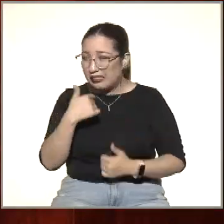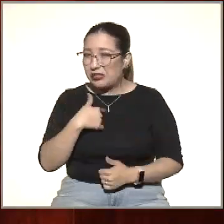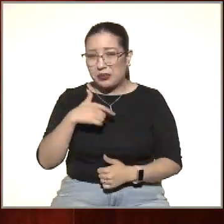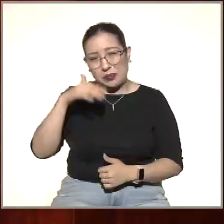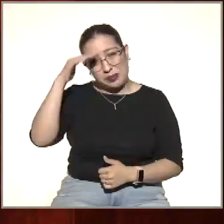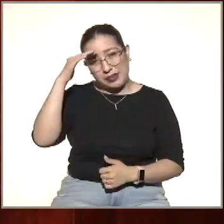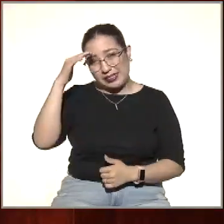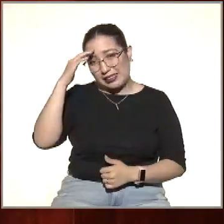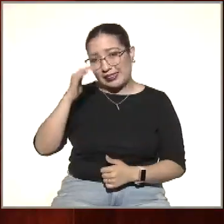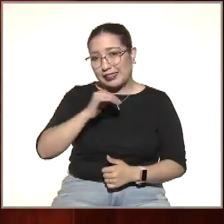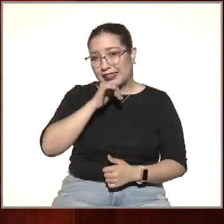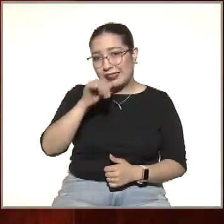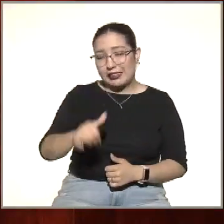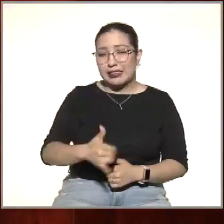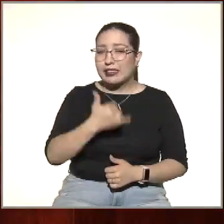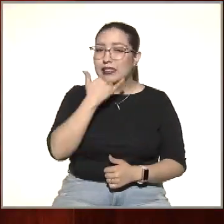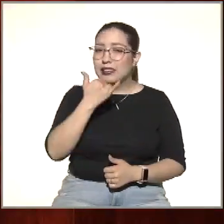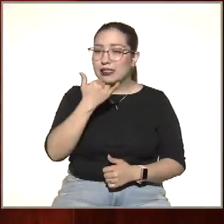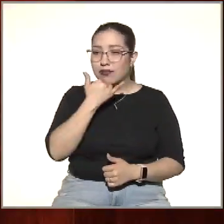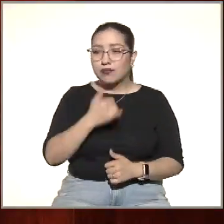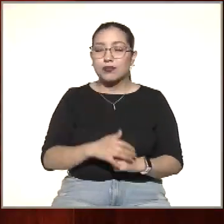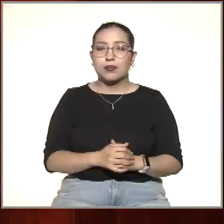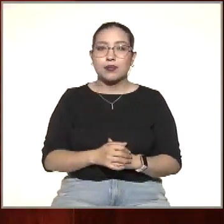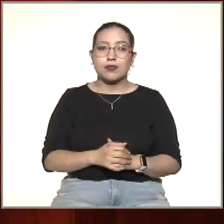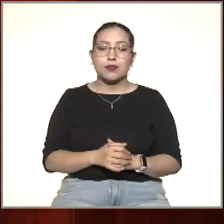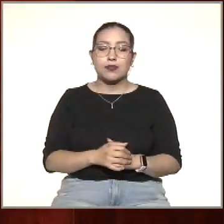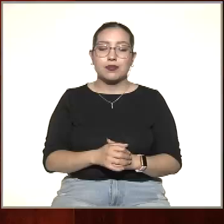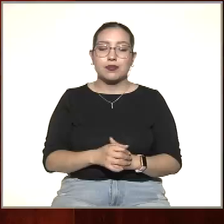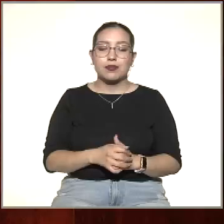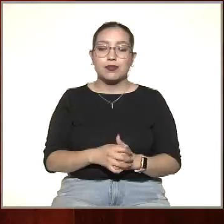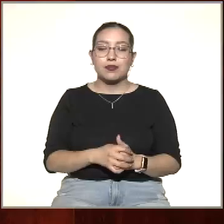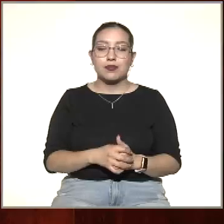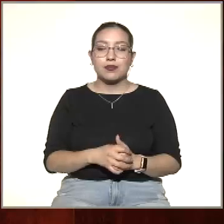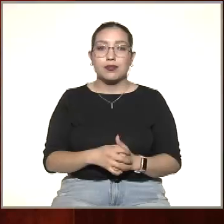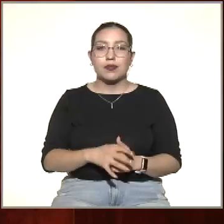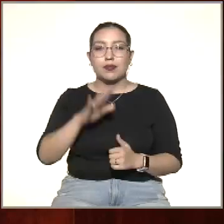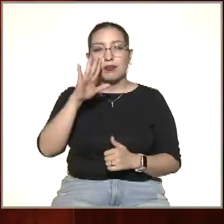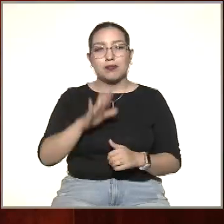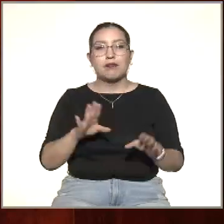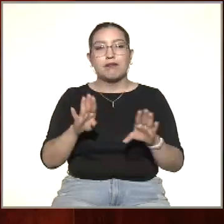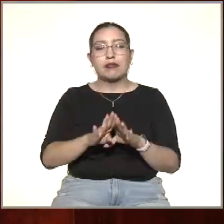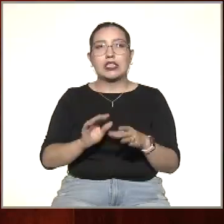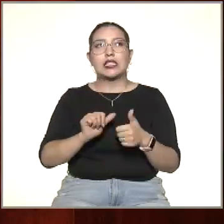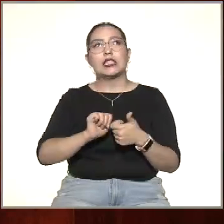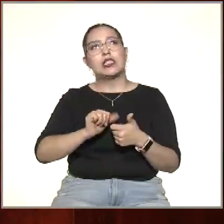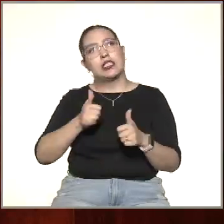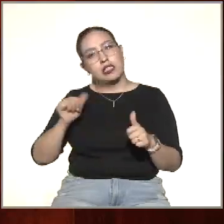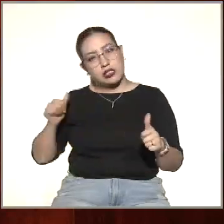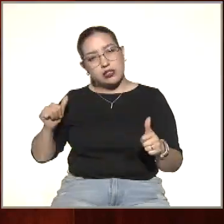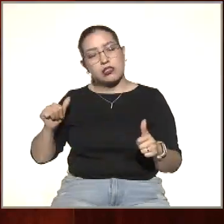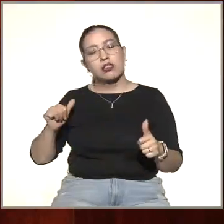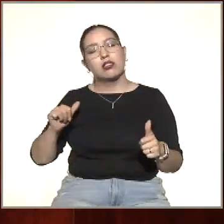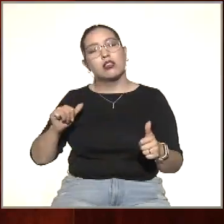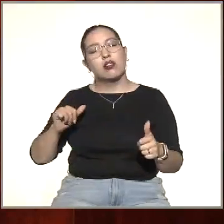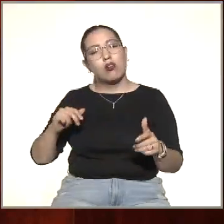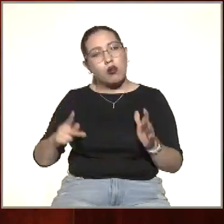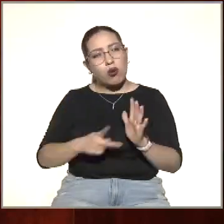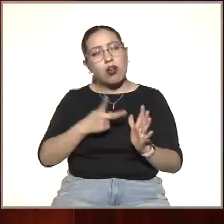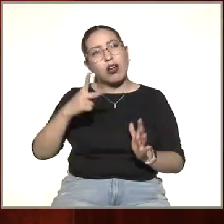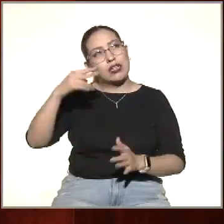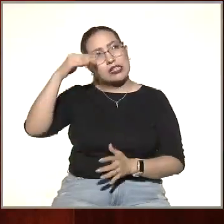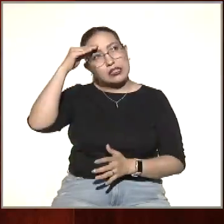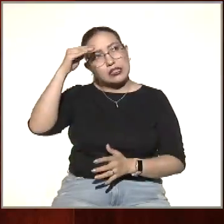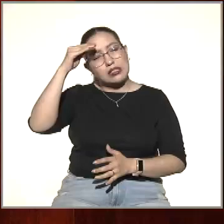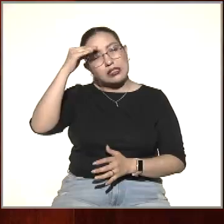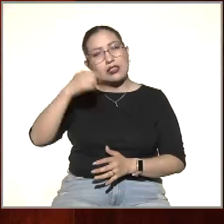ocasiones decimos sin pensar. Vamos a retrasar un poquito ese decir sin pensar y entonces pensar un poquito en qué podemos hacer